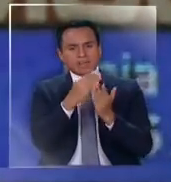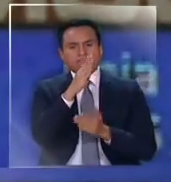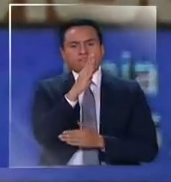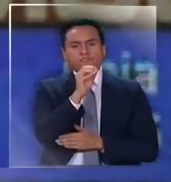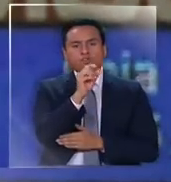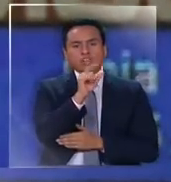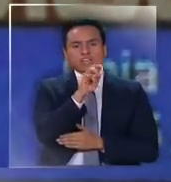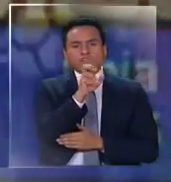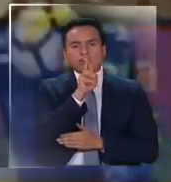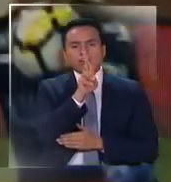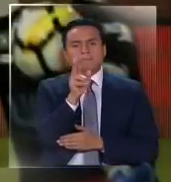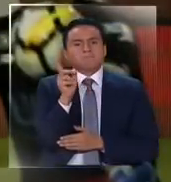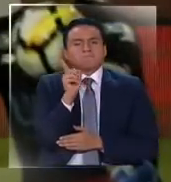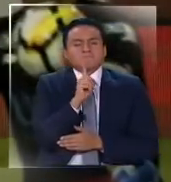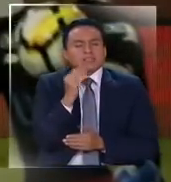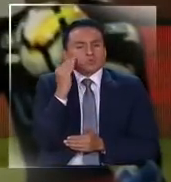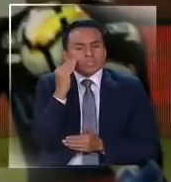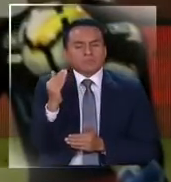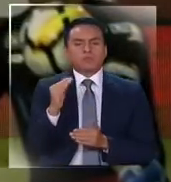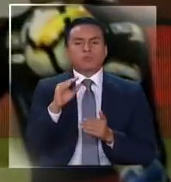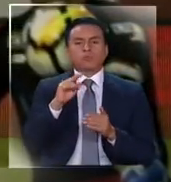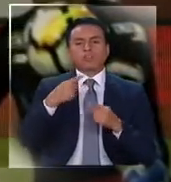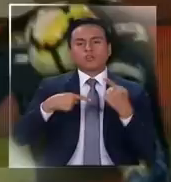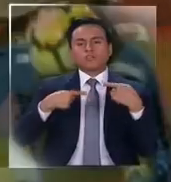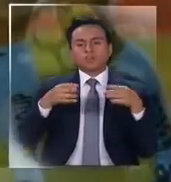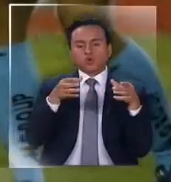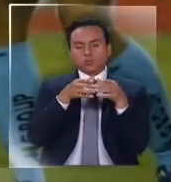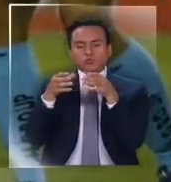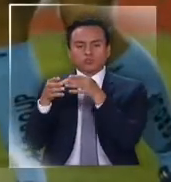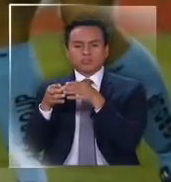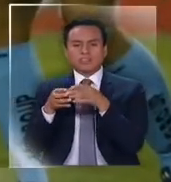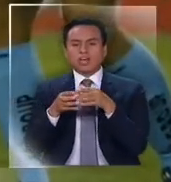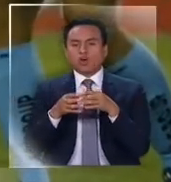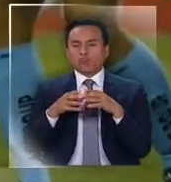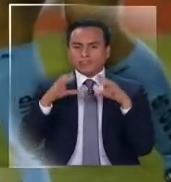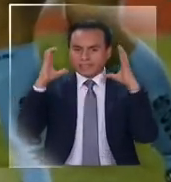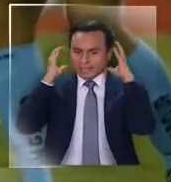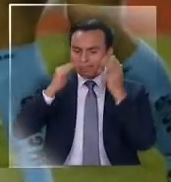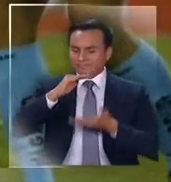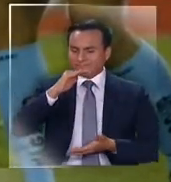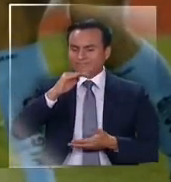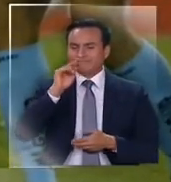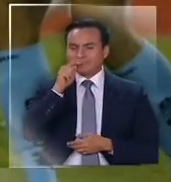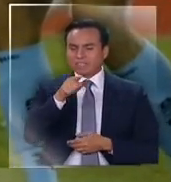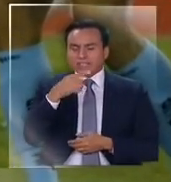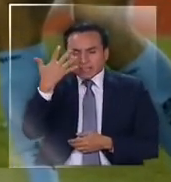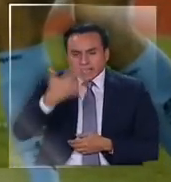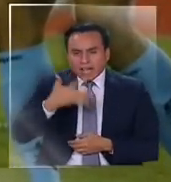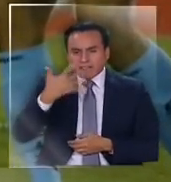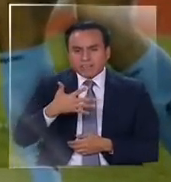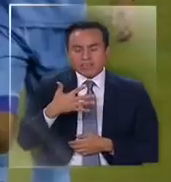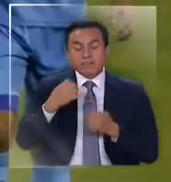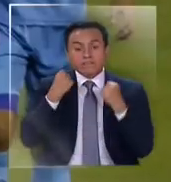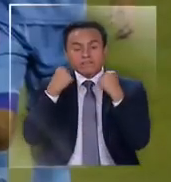su penúltimo duelo por la fase de grupos del certamen continental, donde es clave una victoria para